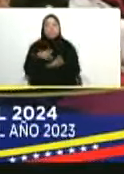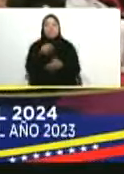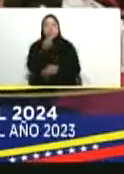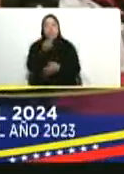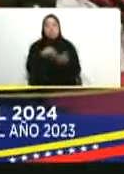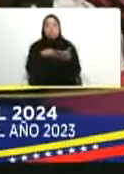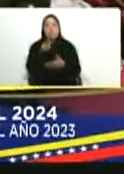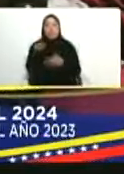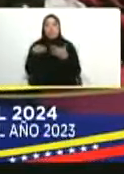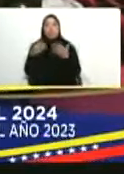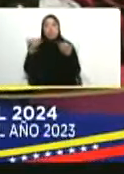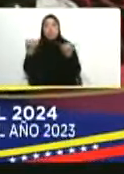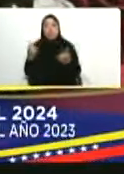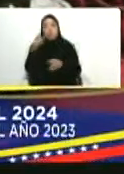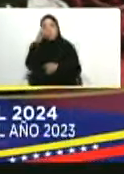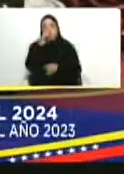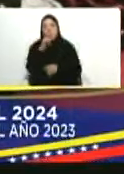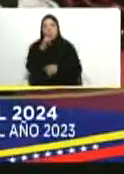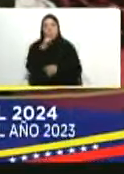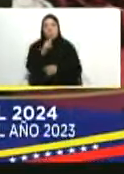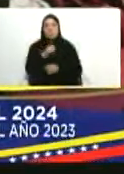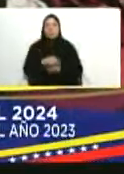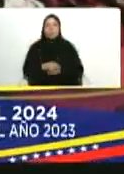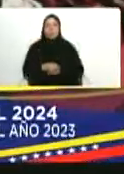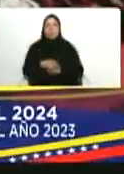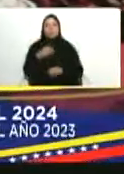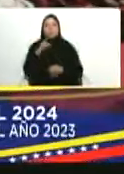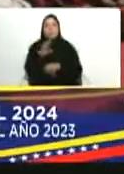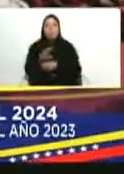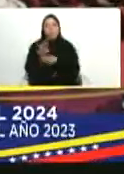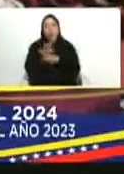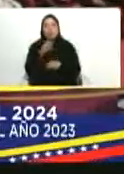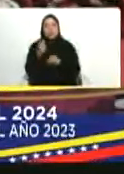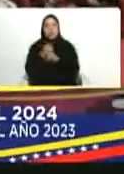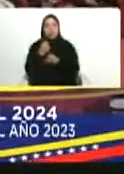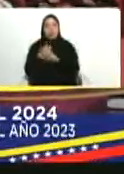2022, el tribunal informaba que se habían dictado